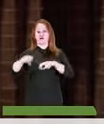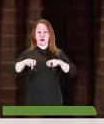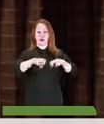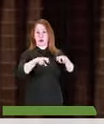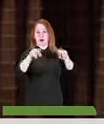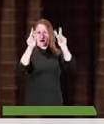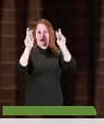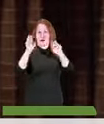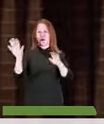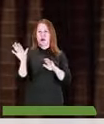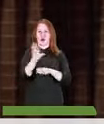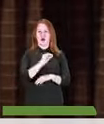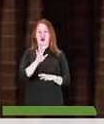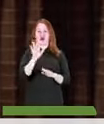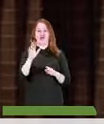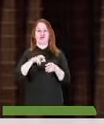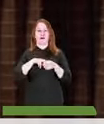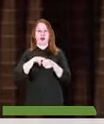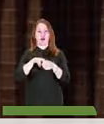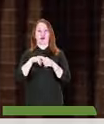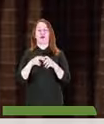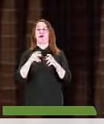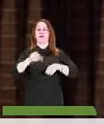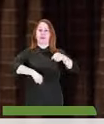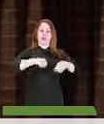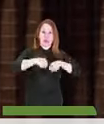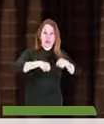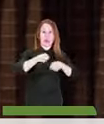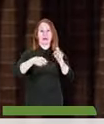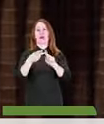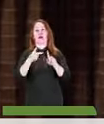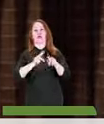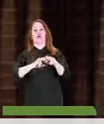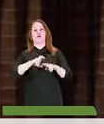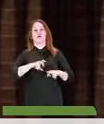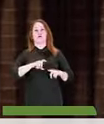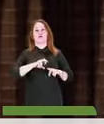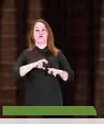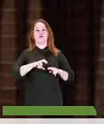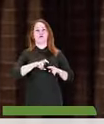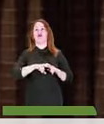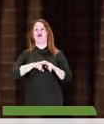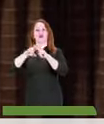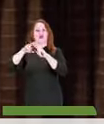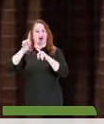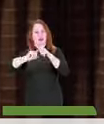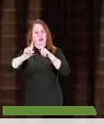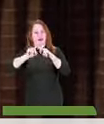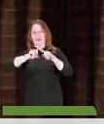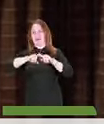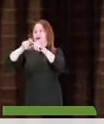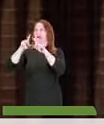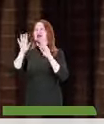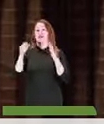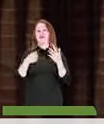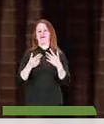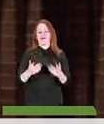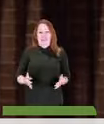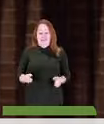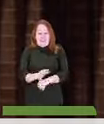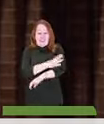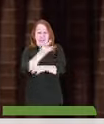de todos los modos de transporte, de bicicleta, de transmicable. Entonces, así como yo, me emociono, creo que hay muchos ciudadanos